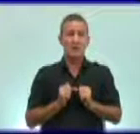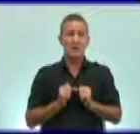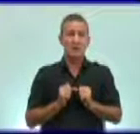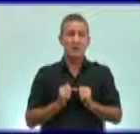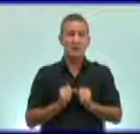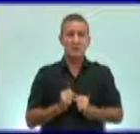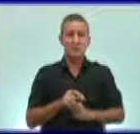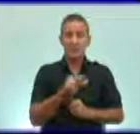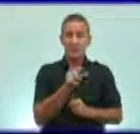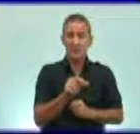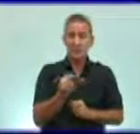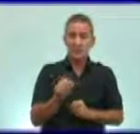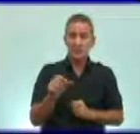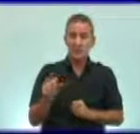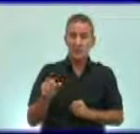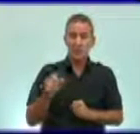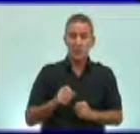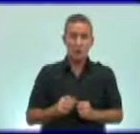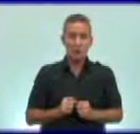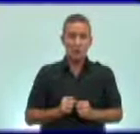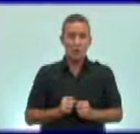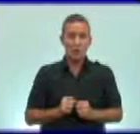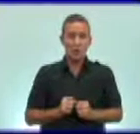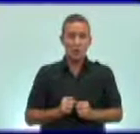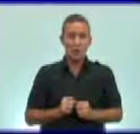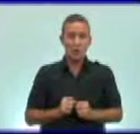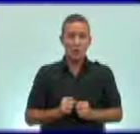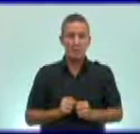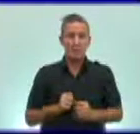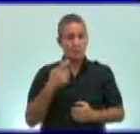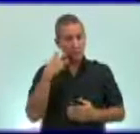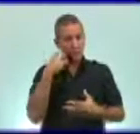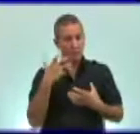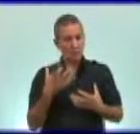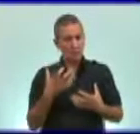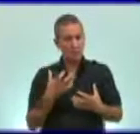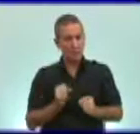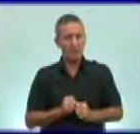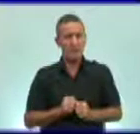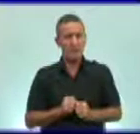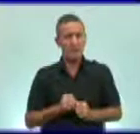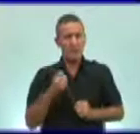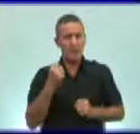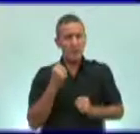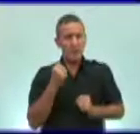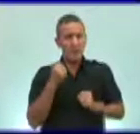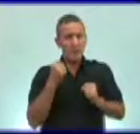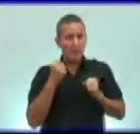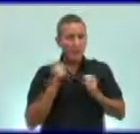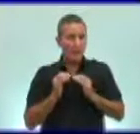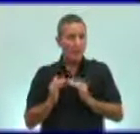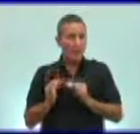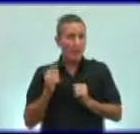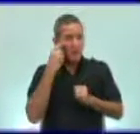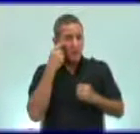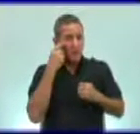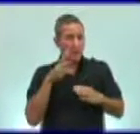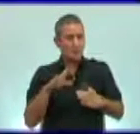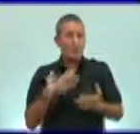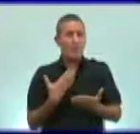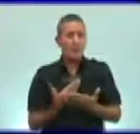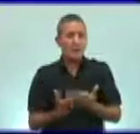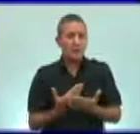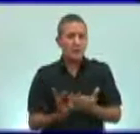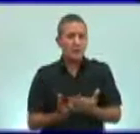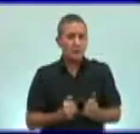hombres descubridores de verdades luminosas viven a pesar de sus pequeñas faltas y éstas sirven solamente para demostrarnos